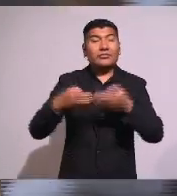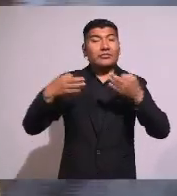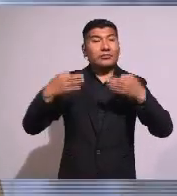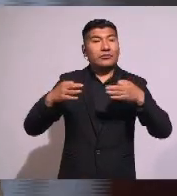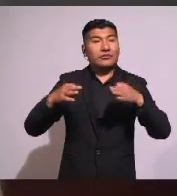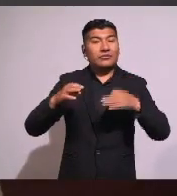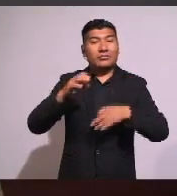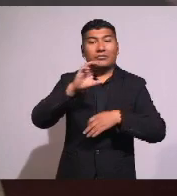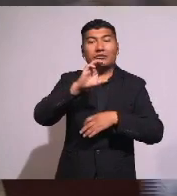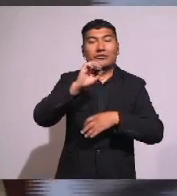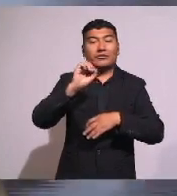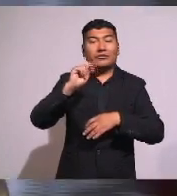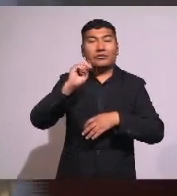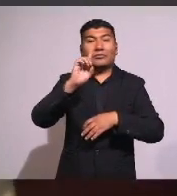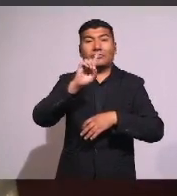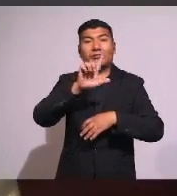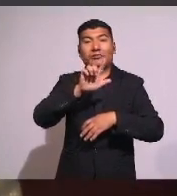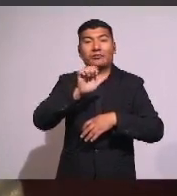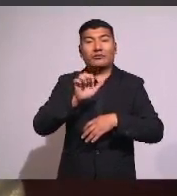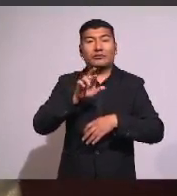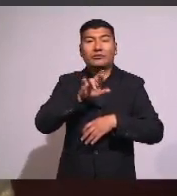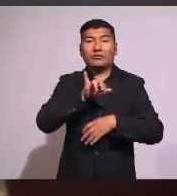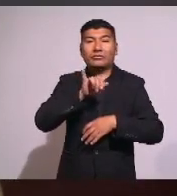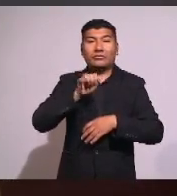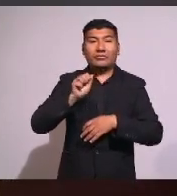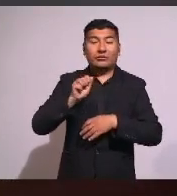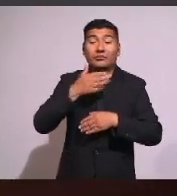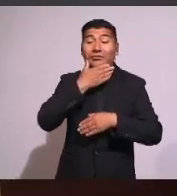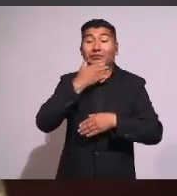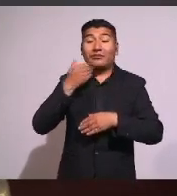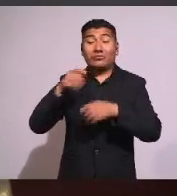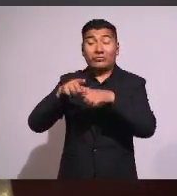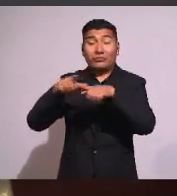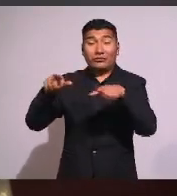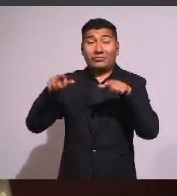de la Candelaria, el mejor escenario